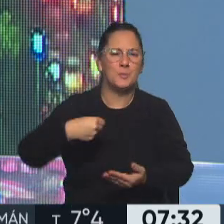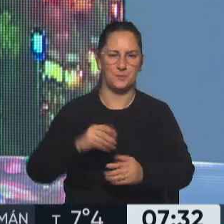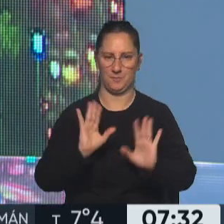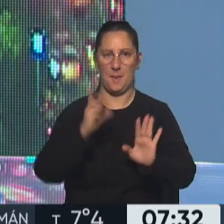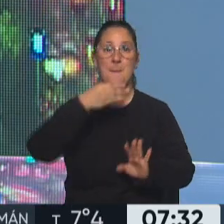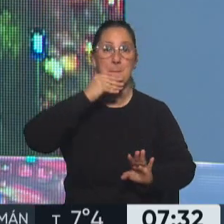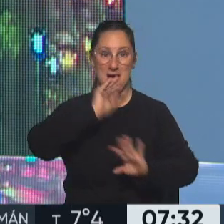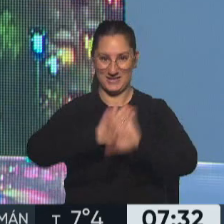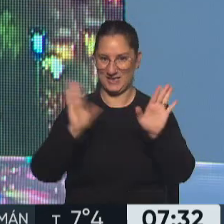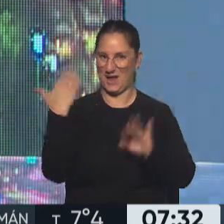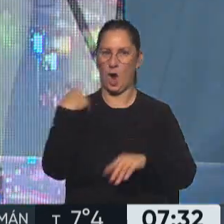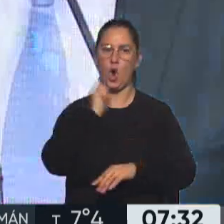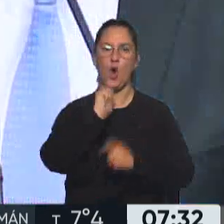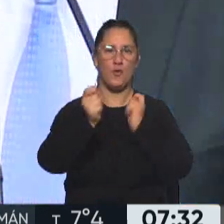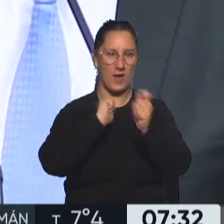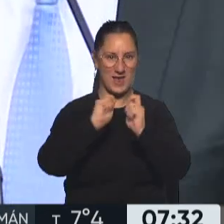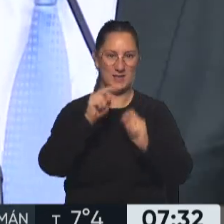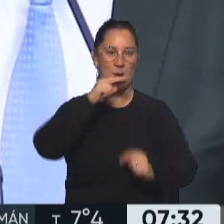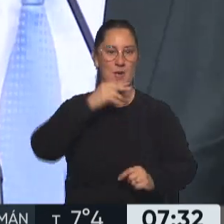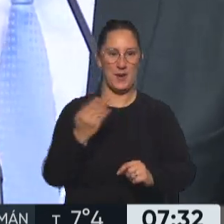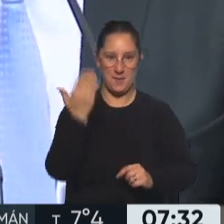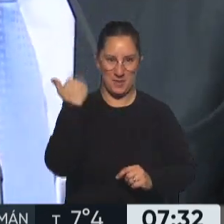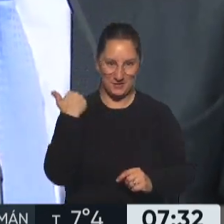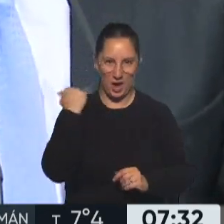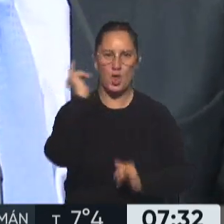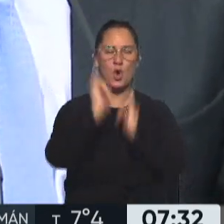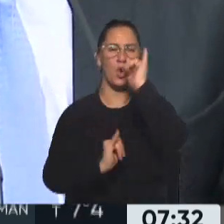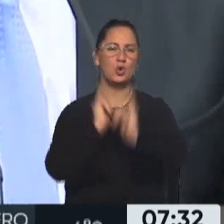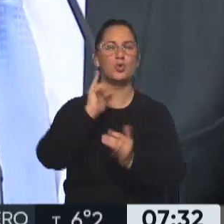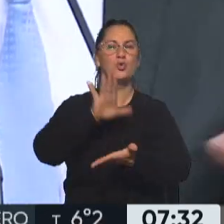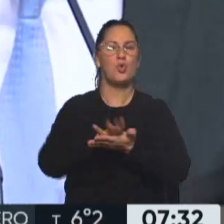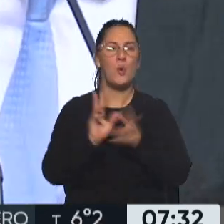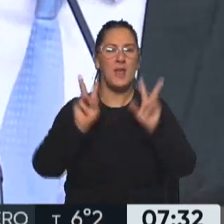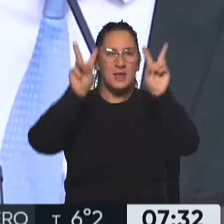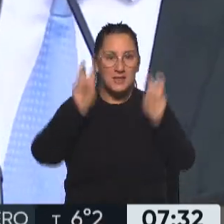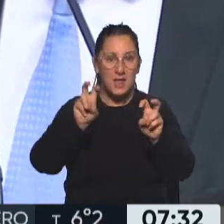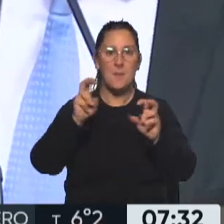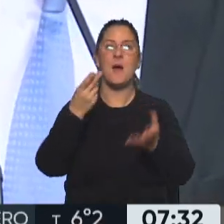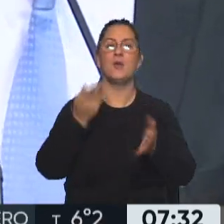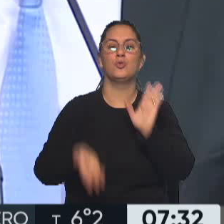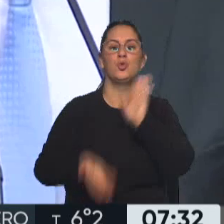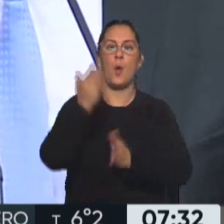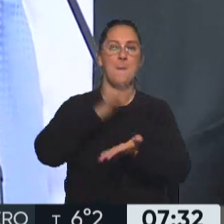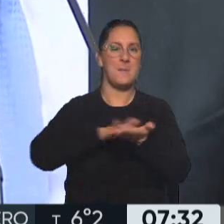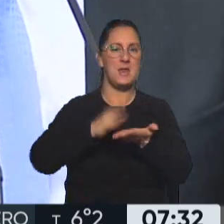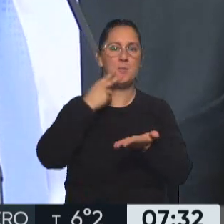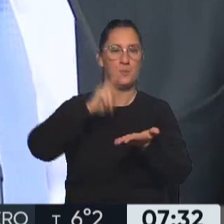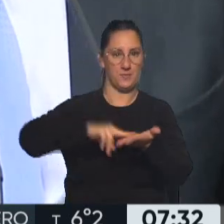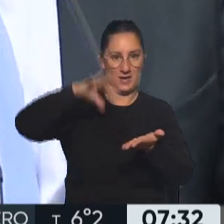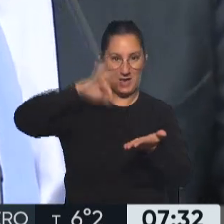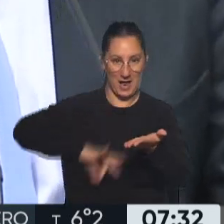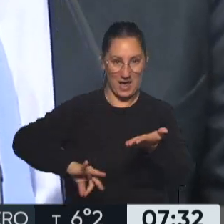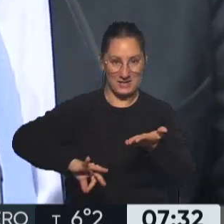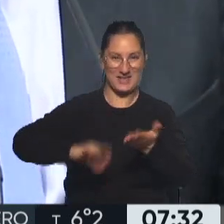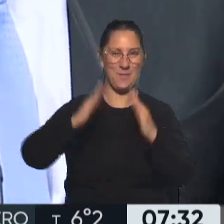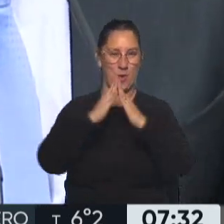hizo Massa cuando dio la conferencia de prensa el viernes pasado, cuando habló sobre el tema de la suba del mínimo no imponible de ganancias ahí en la explanada